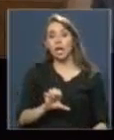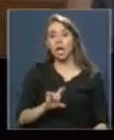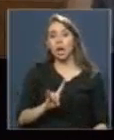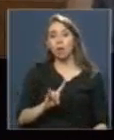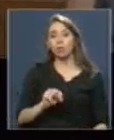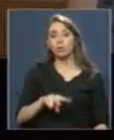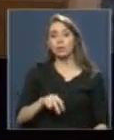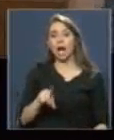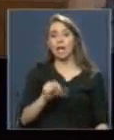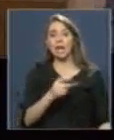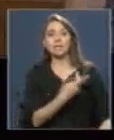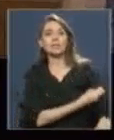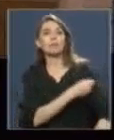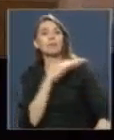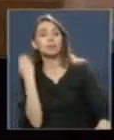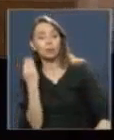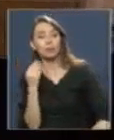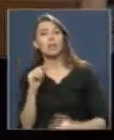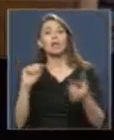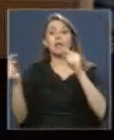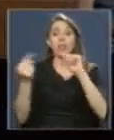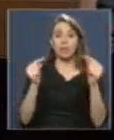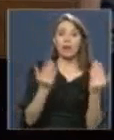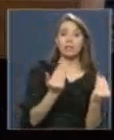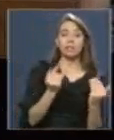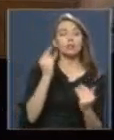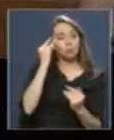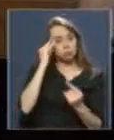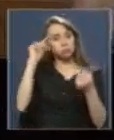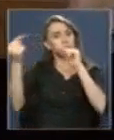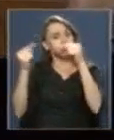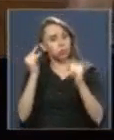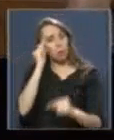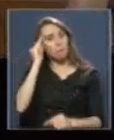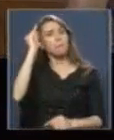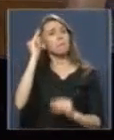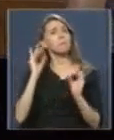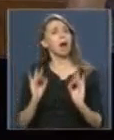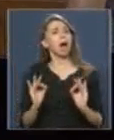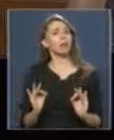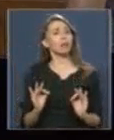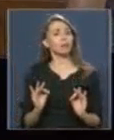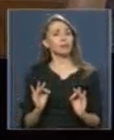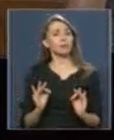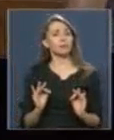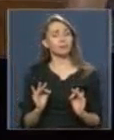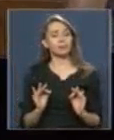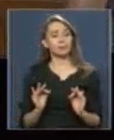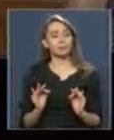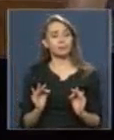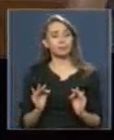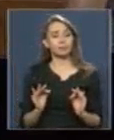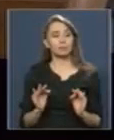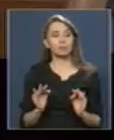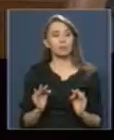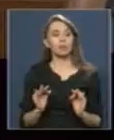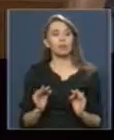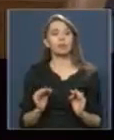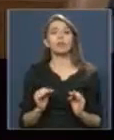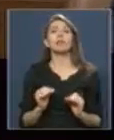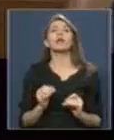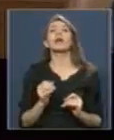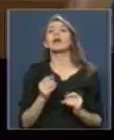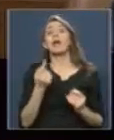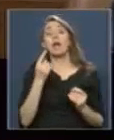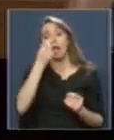que abrió un debate necesario, un debate maduro para probablemente lo que es las últimas de las libertades